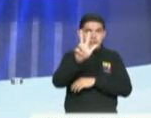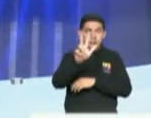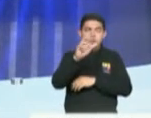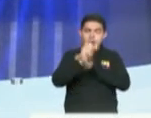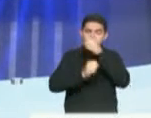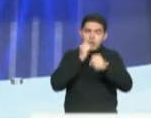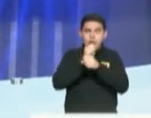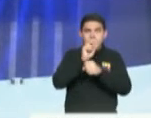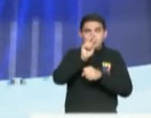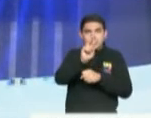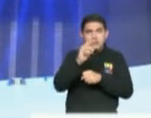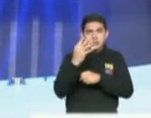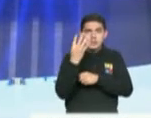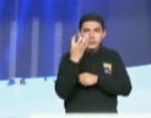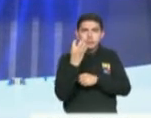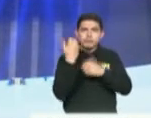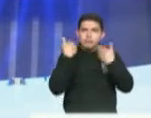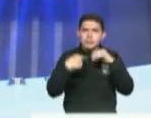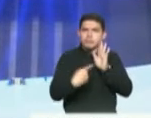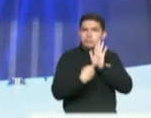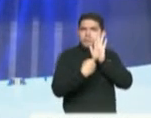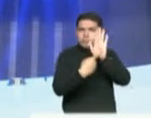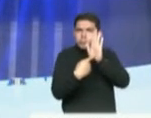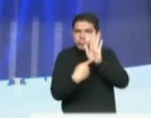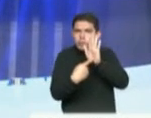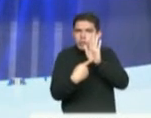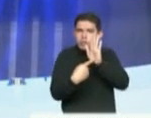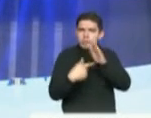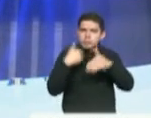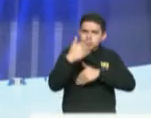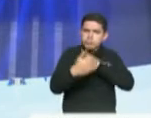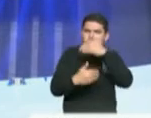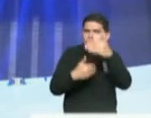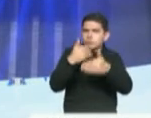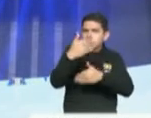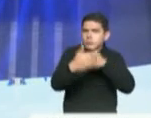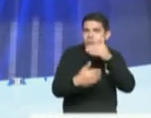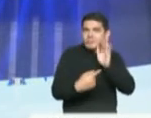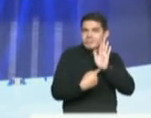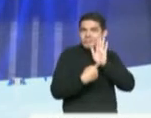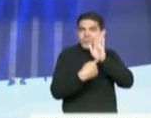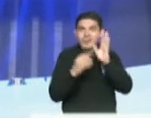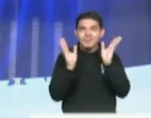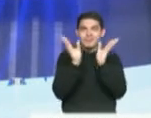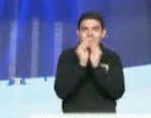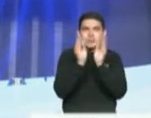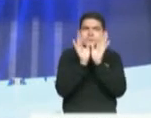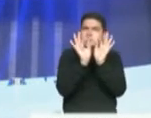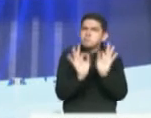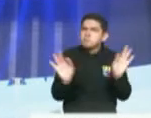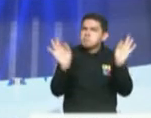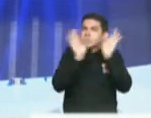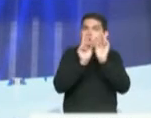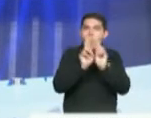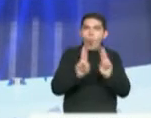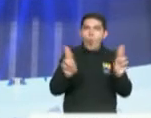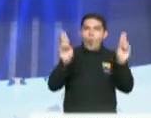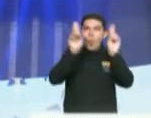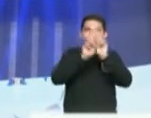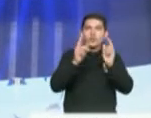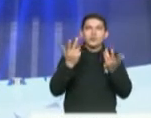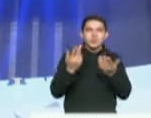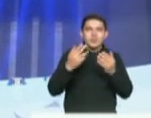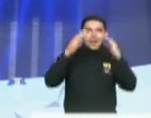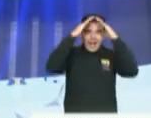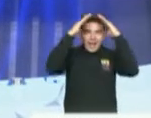el país ha tenido un papel protagonista y líder en el proceso inicial de este evento de gran importancia que planteará la nueva